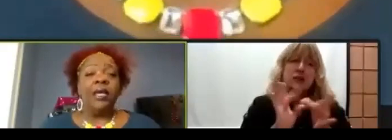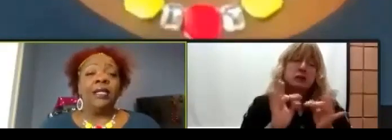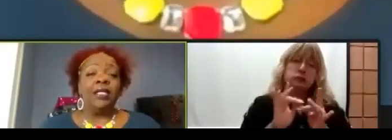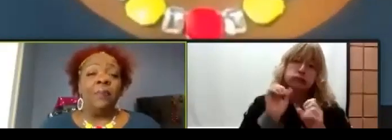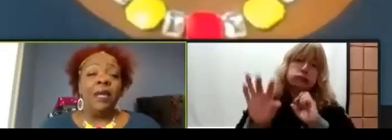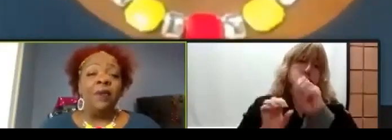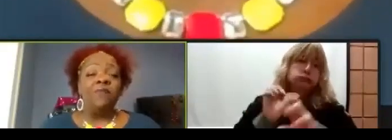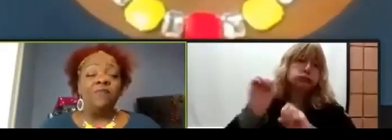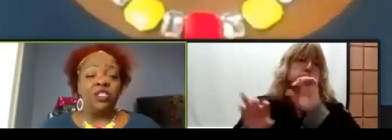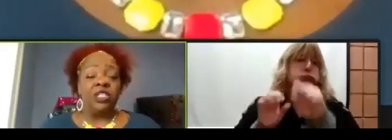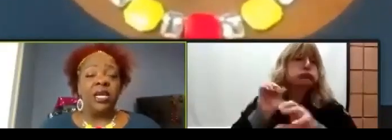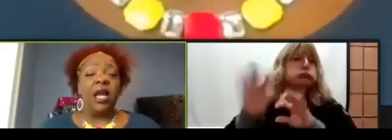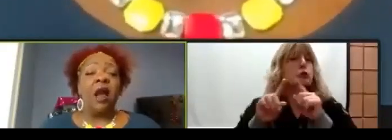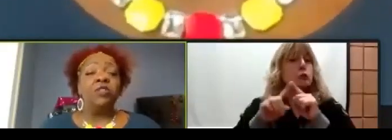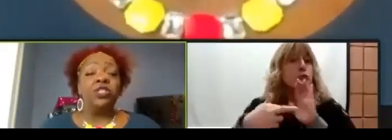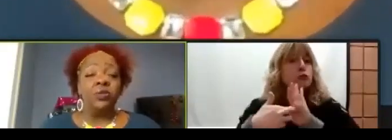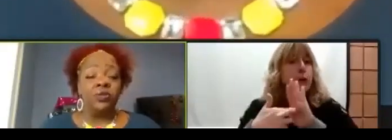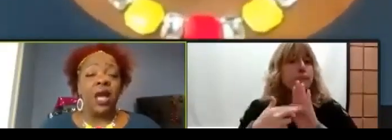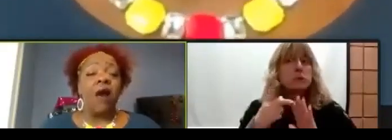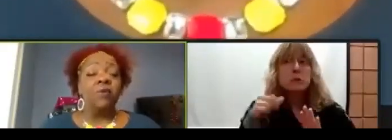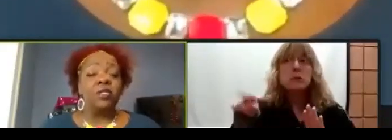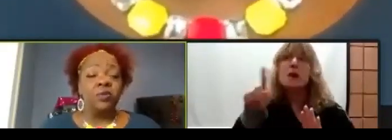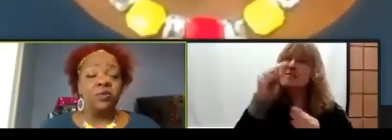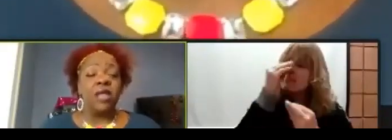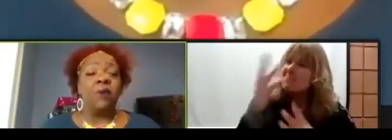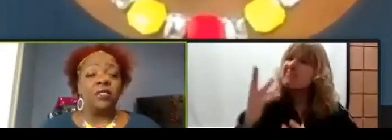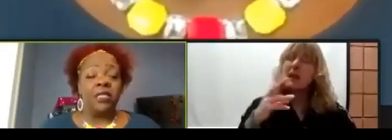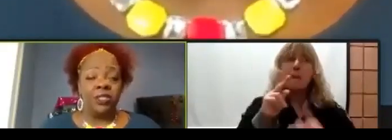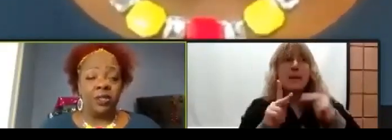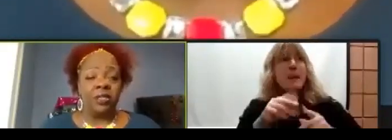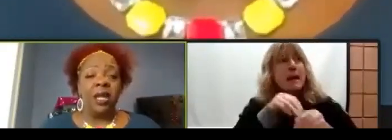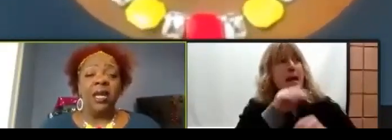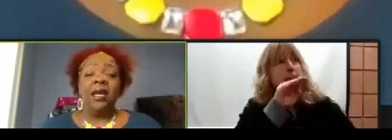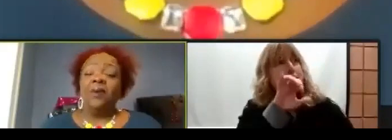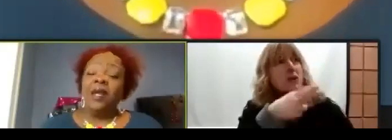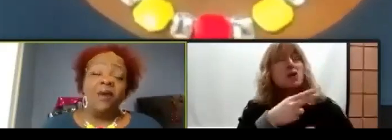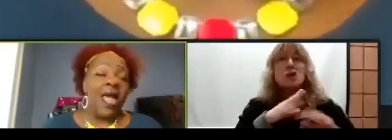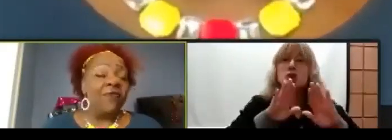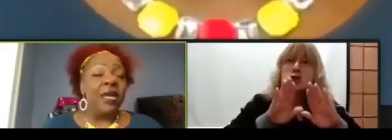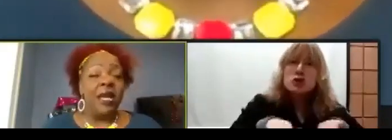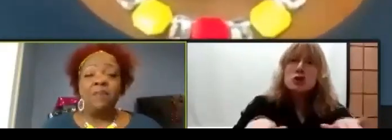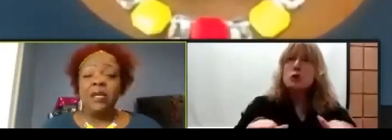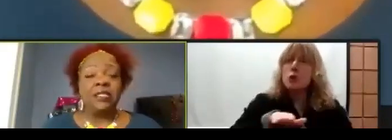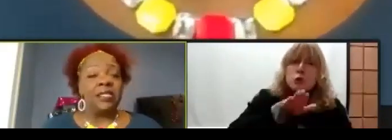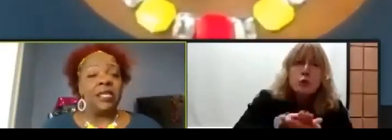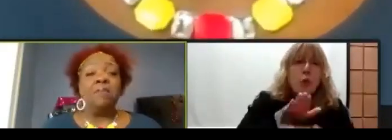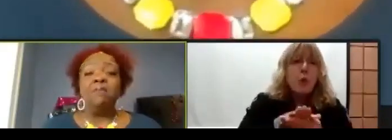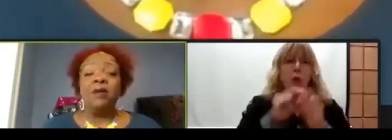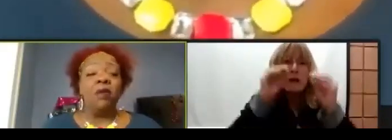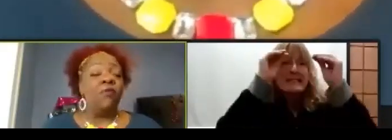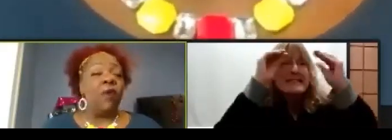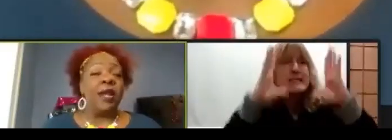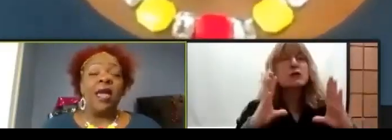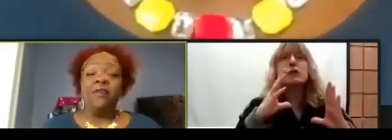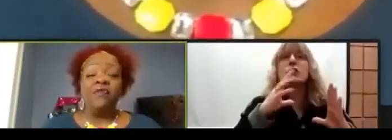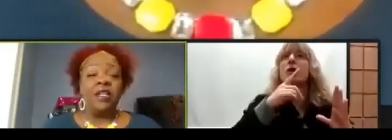escuelas nuestros maestros no tenemos negocios estar en medio de eso en cualquier este pleito